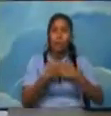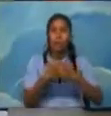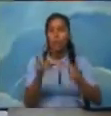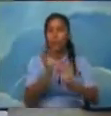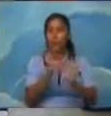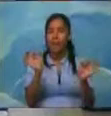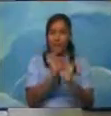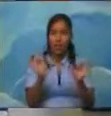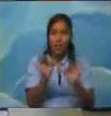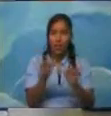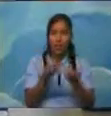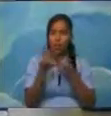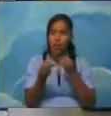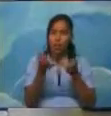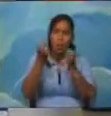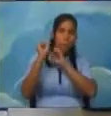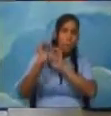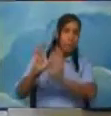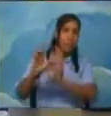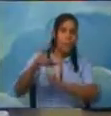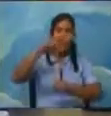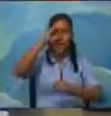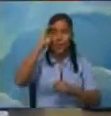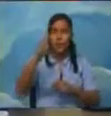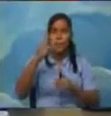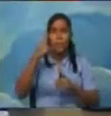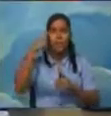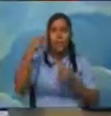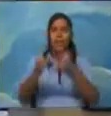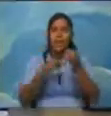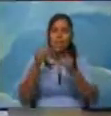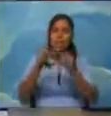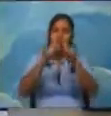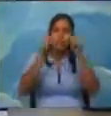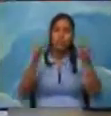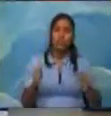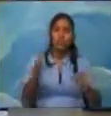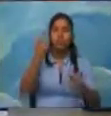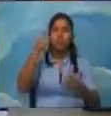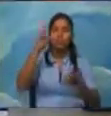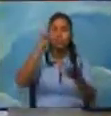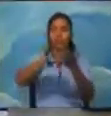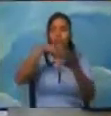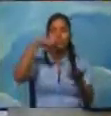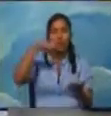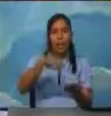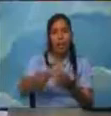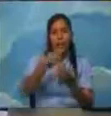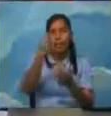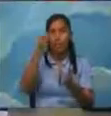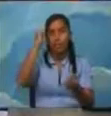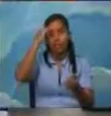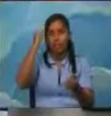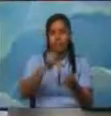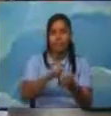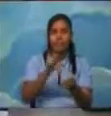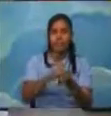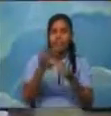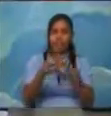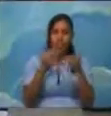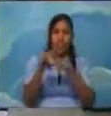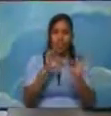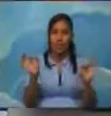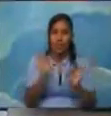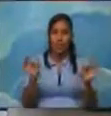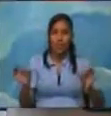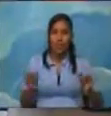¿Cómo vamos a darle la espalda a Dios para ser un muñeco y para postrarnos delante de un Dios muerto,